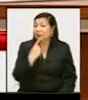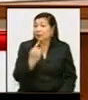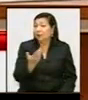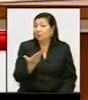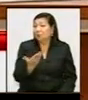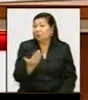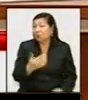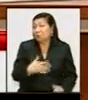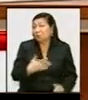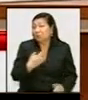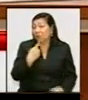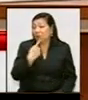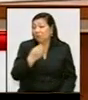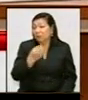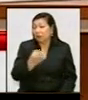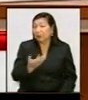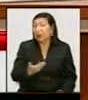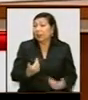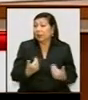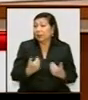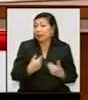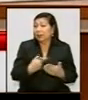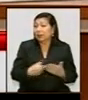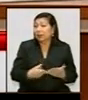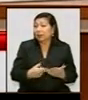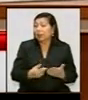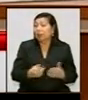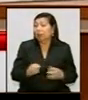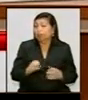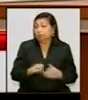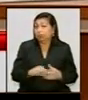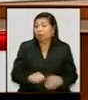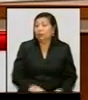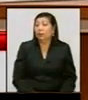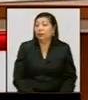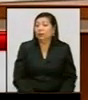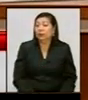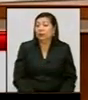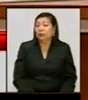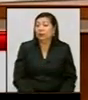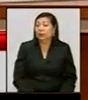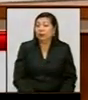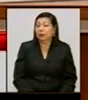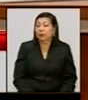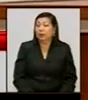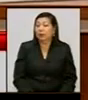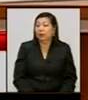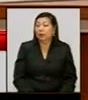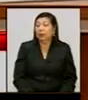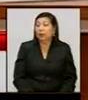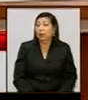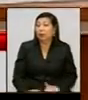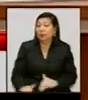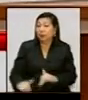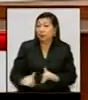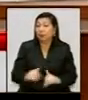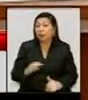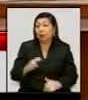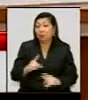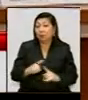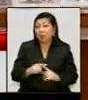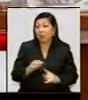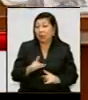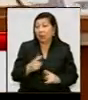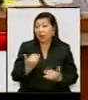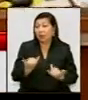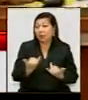creo que nos puede informar. Vamos a tener en cuenta y vamos a ejecutar. Sí, congresista Aldira Wilca. Sí, Sí, en la línea de lo que dice el congresista Mantilla, efectivamente,